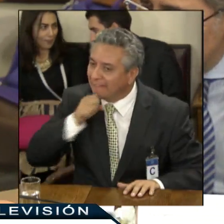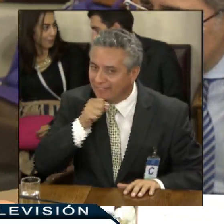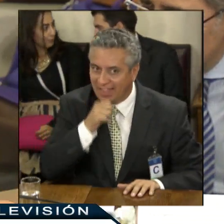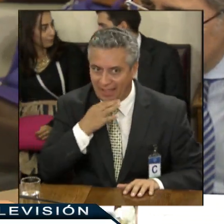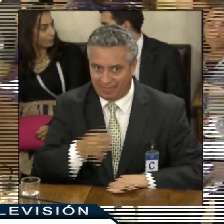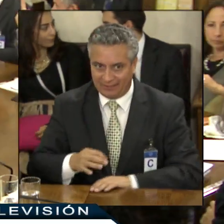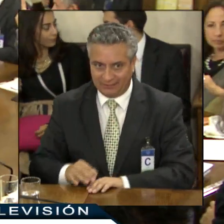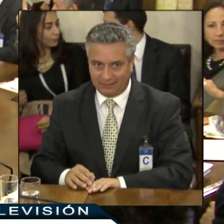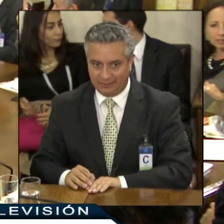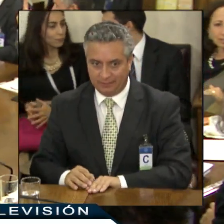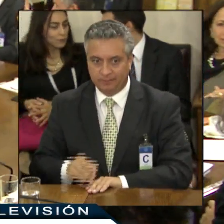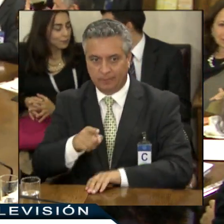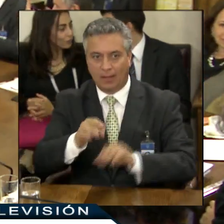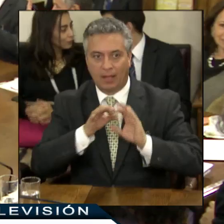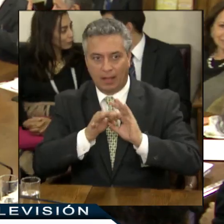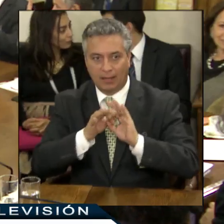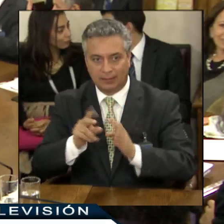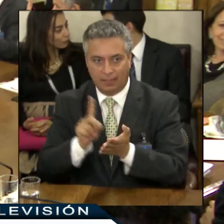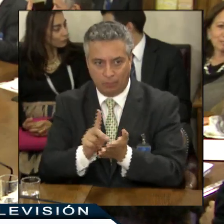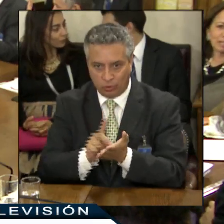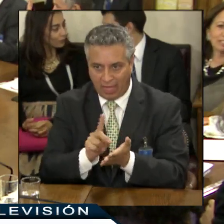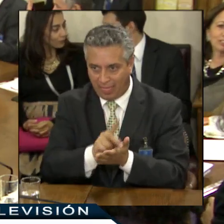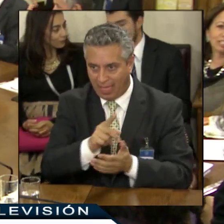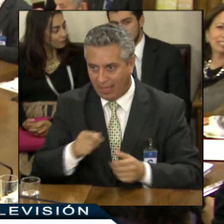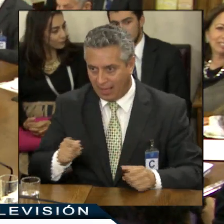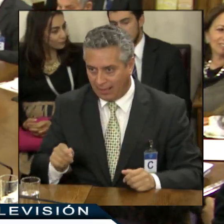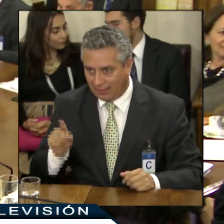presidenta Gracias diputada seula